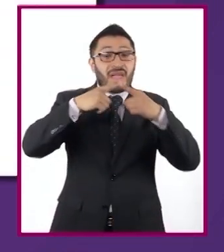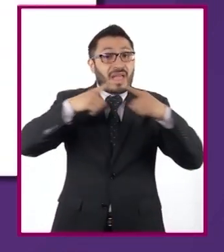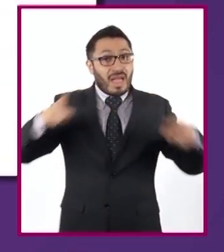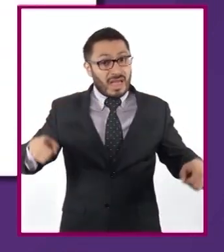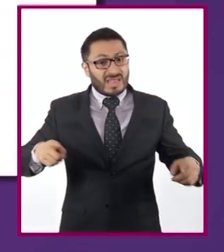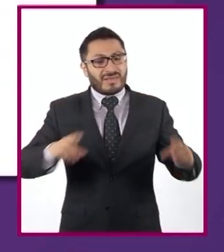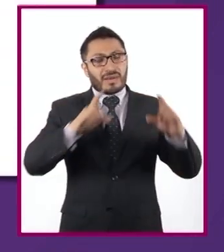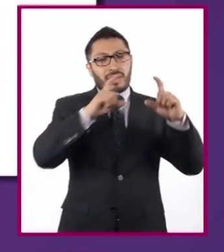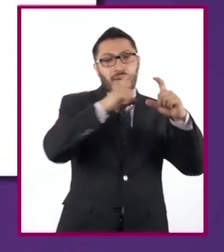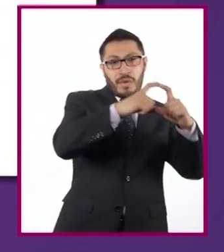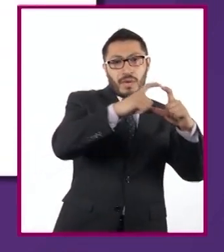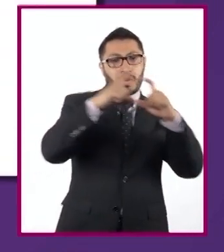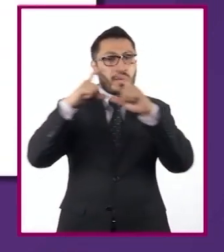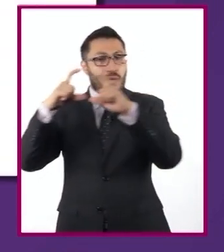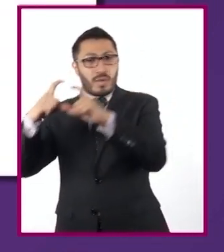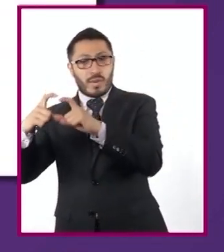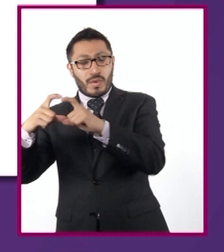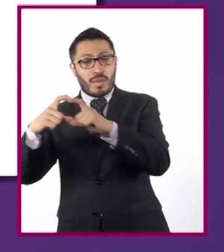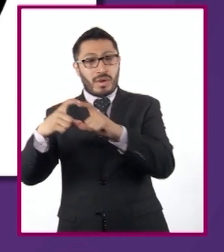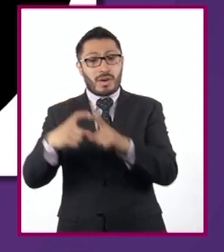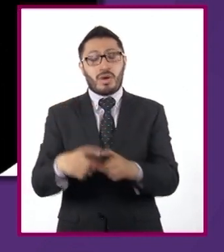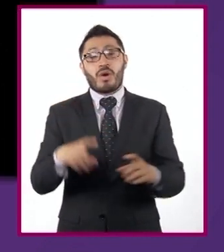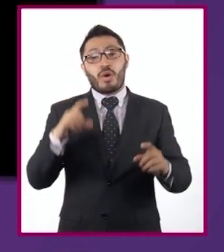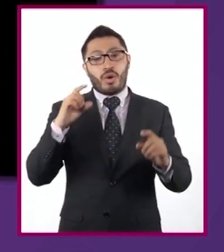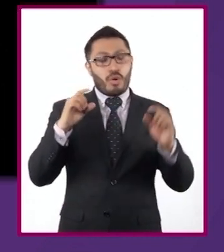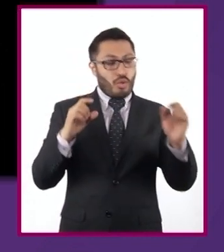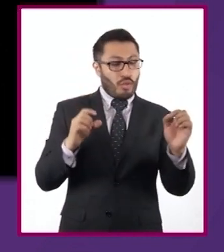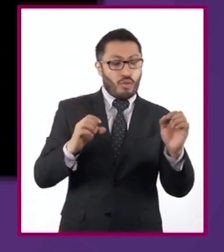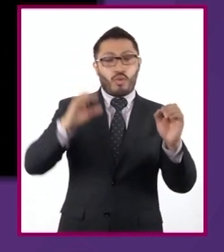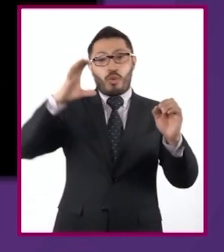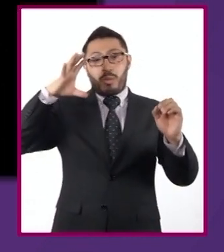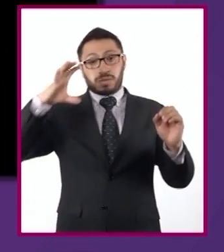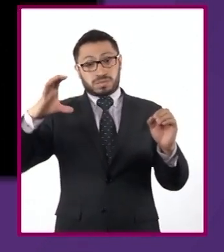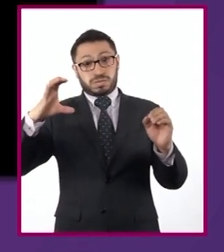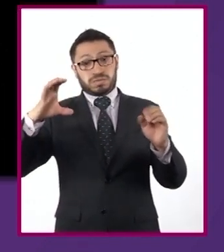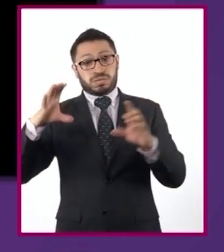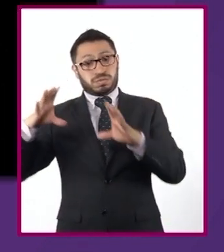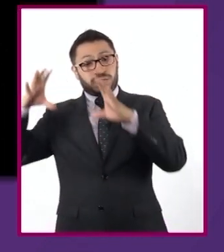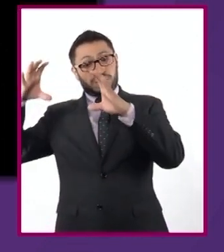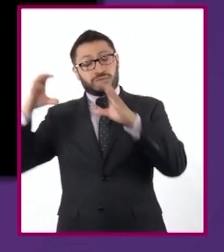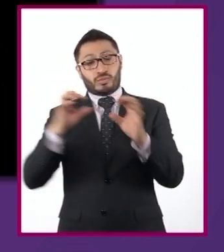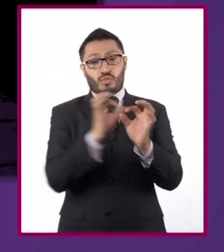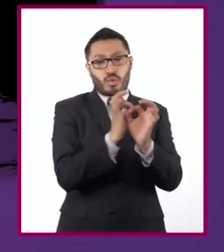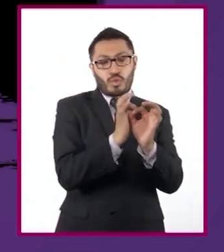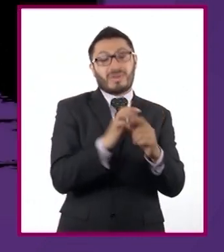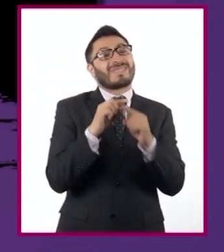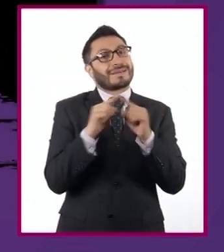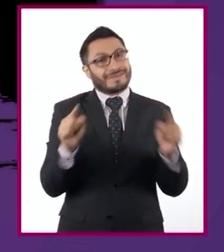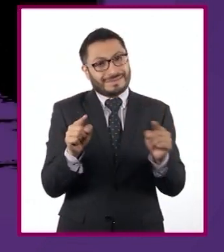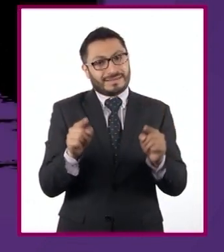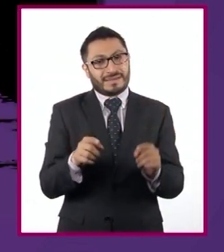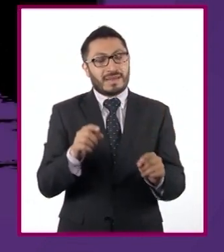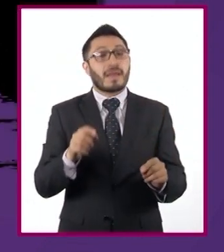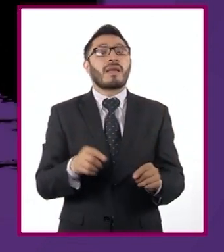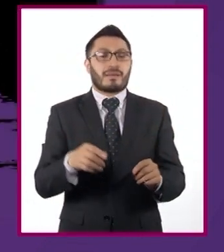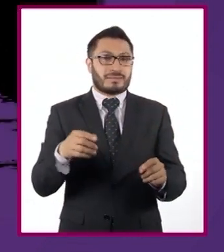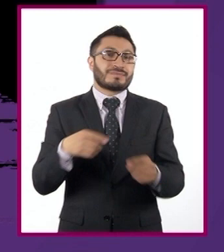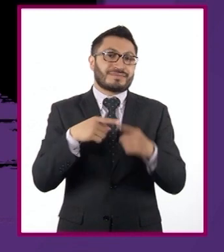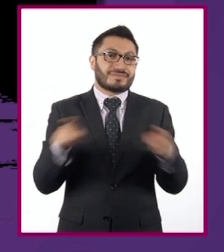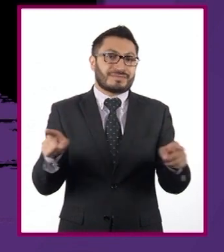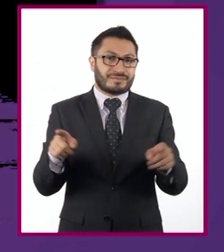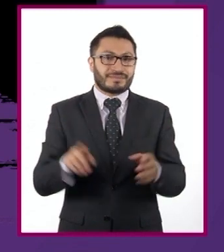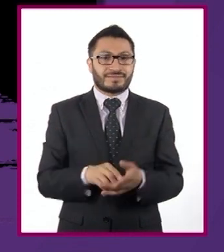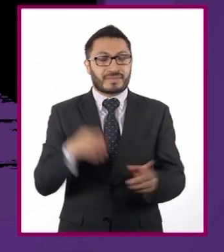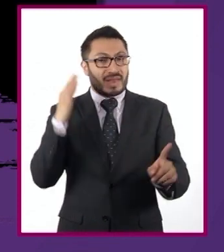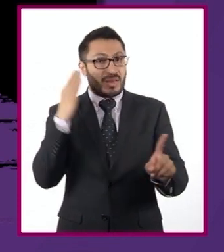poner dos círculos separados que un círculo pequeño al lado de un círculo enorme. El concepto cambia,